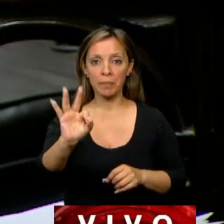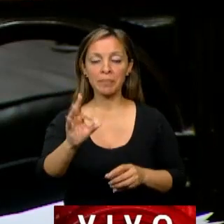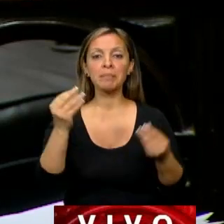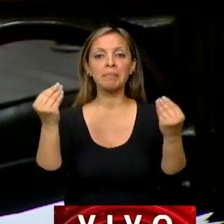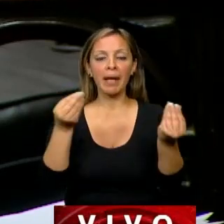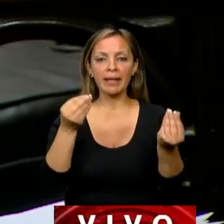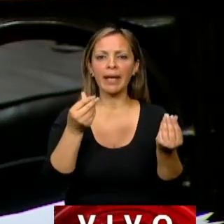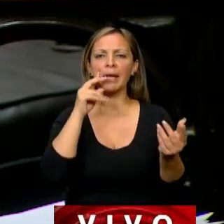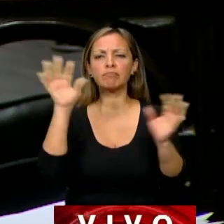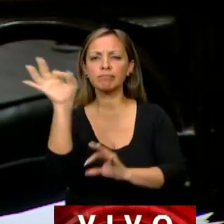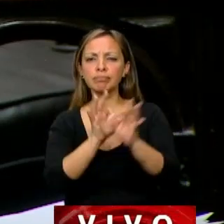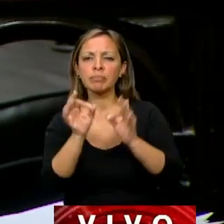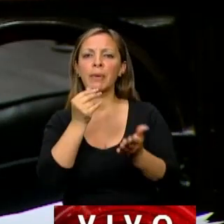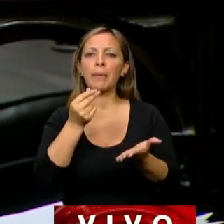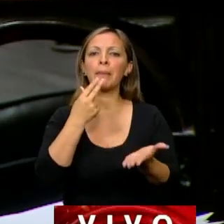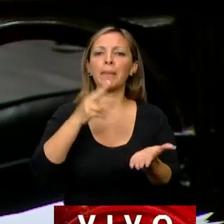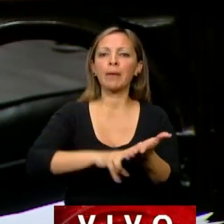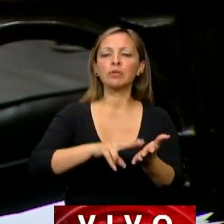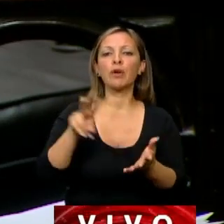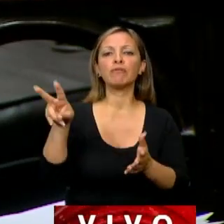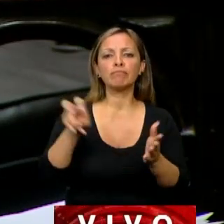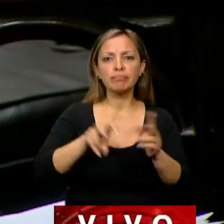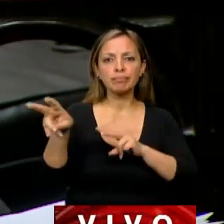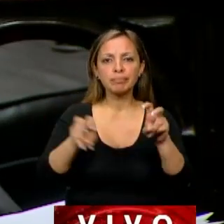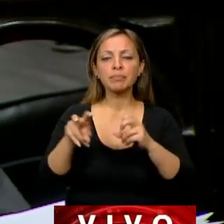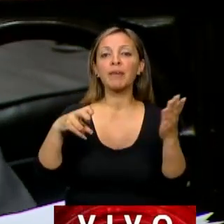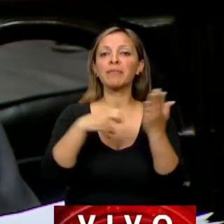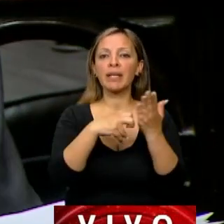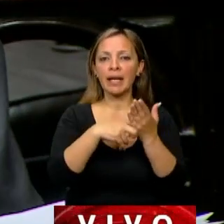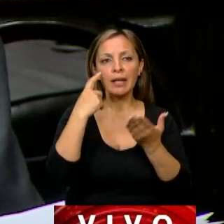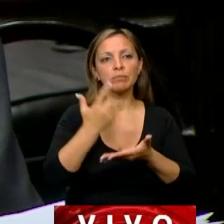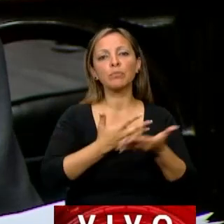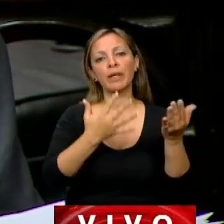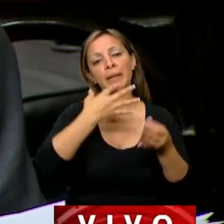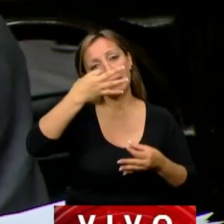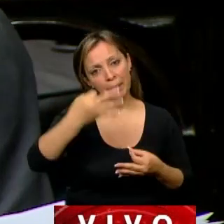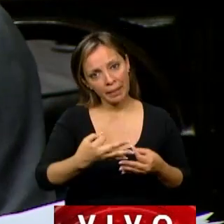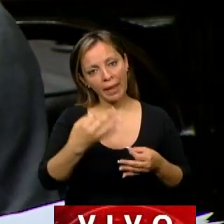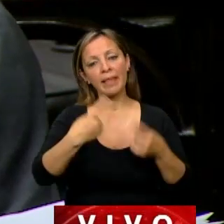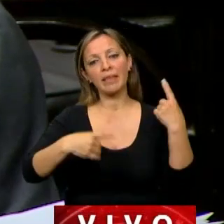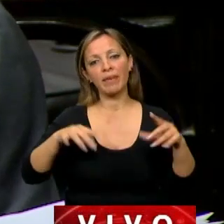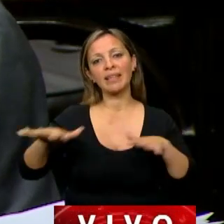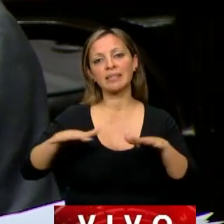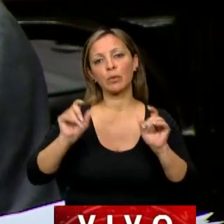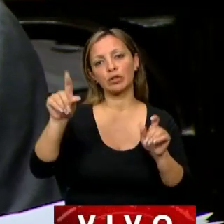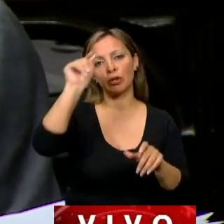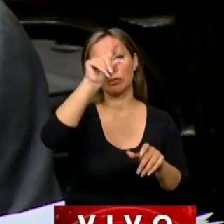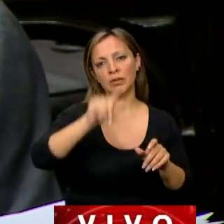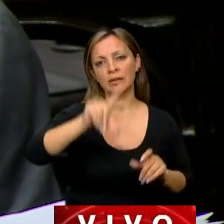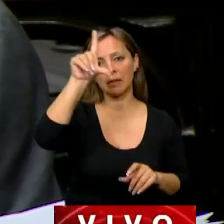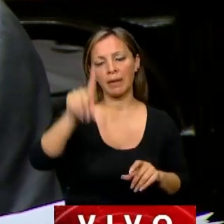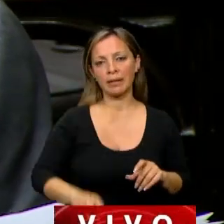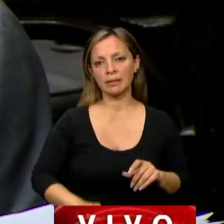las valuaciones fiscales reflejen con realidad las distintas situaciones territoriales y